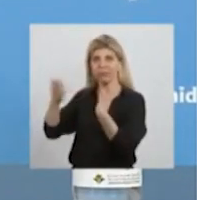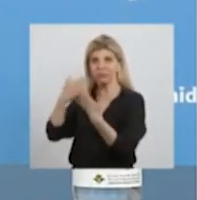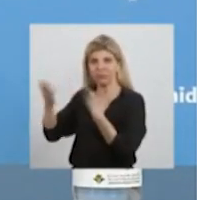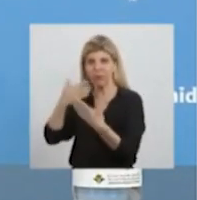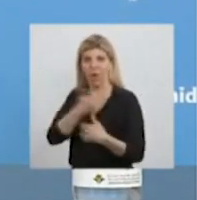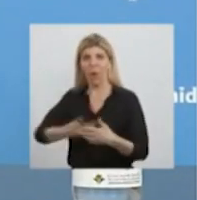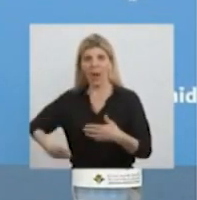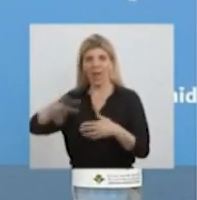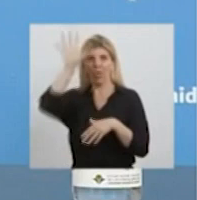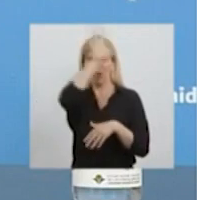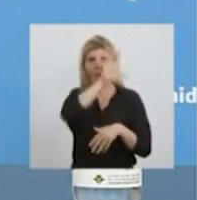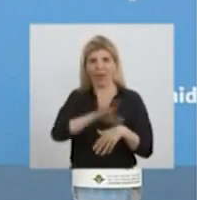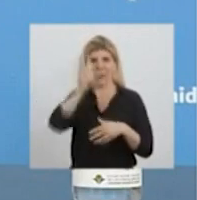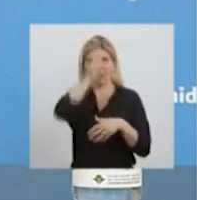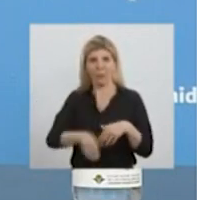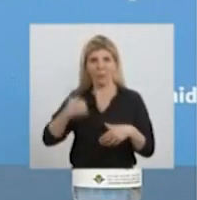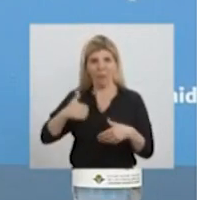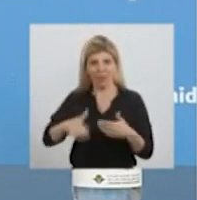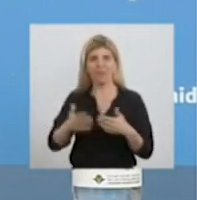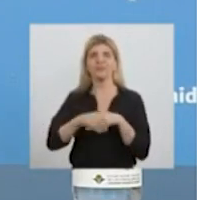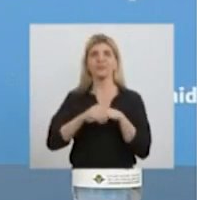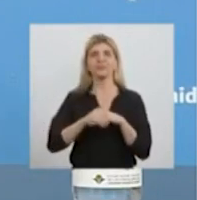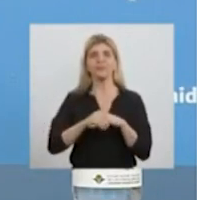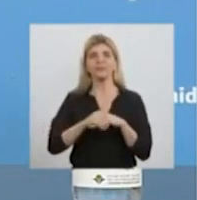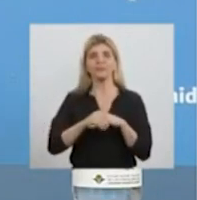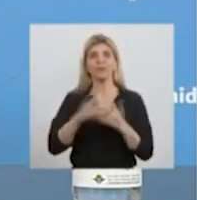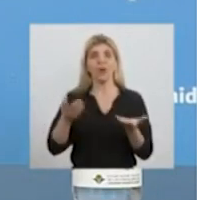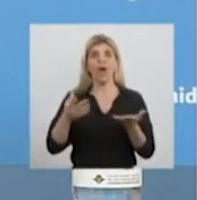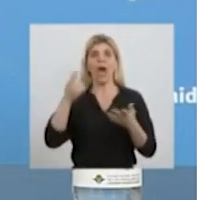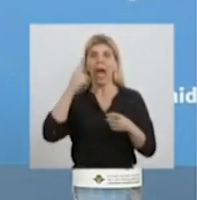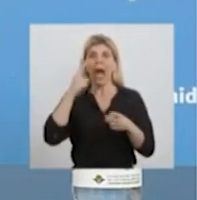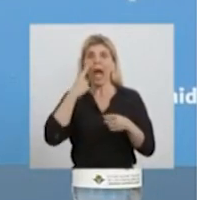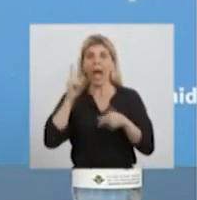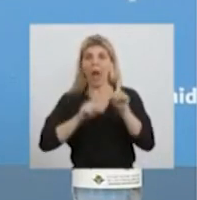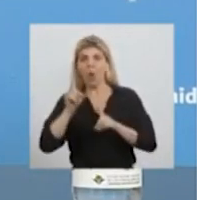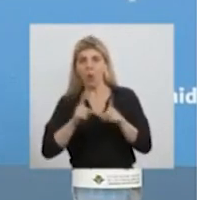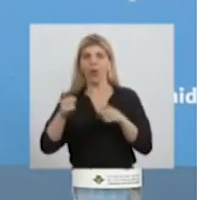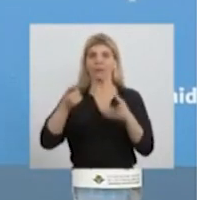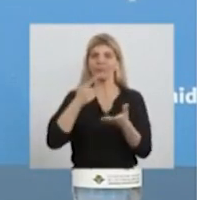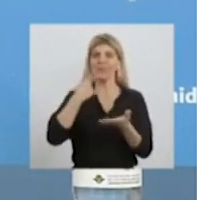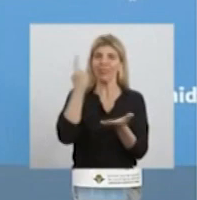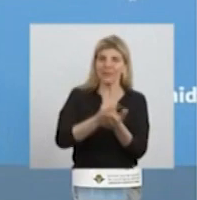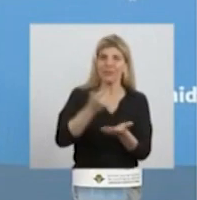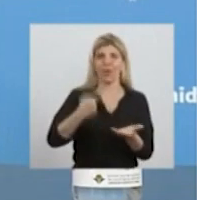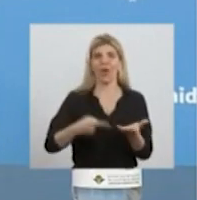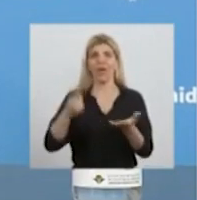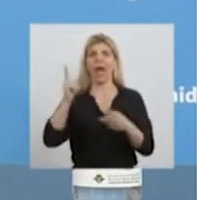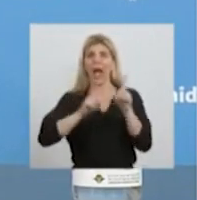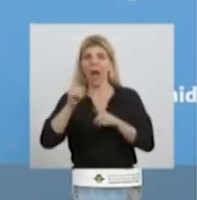pudo ocurrir y por qué es un gobierno disfuncional que ya lleva un par de